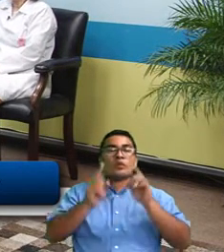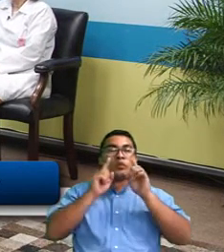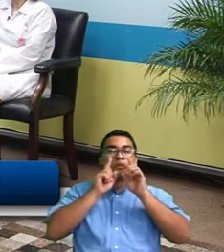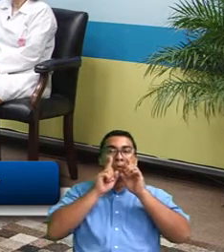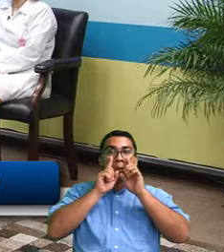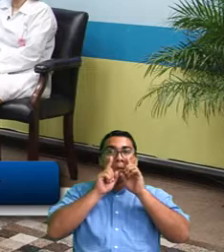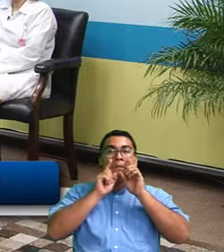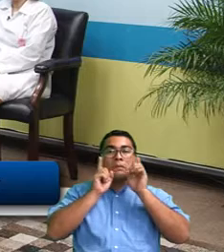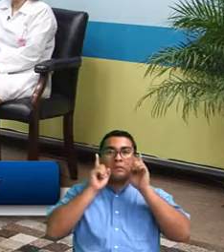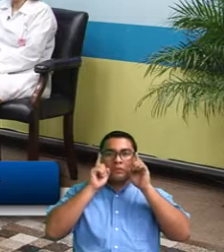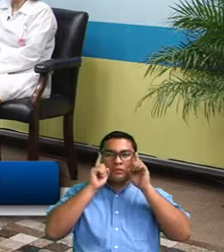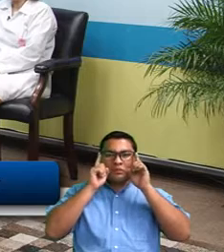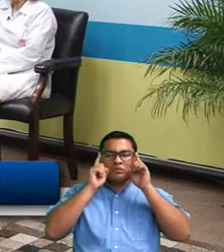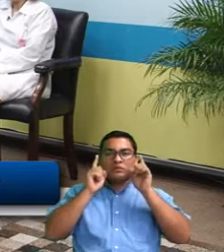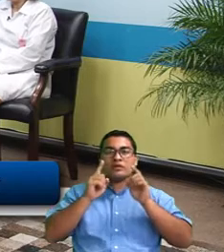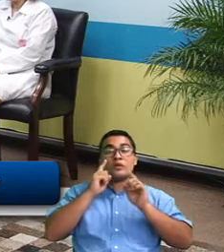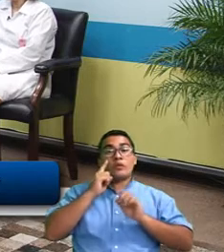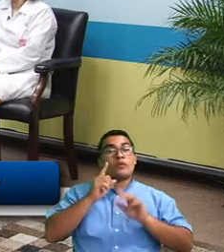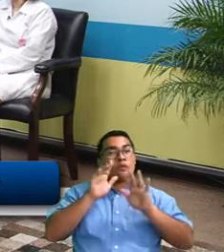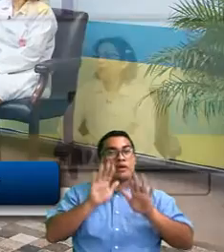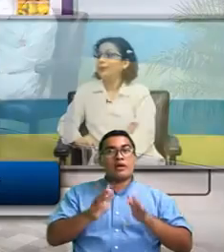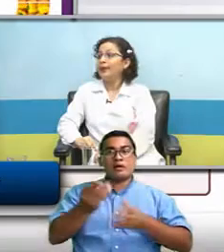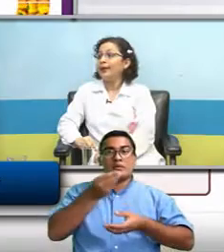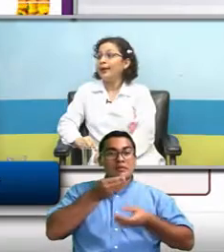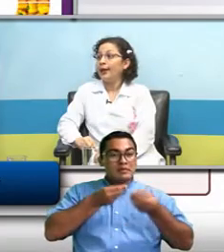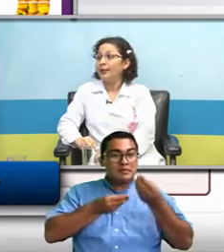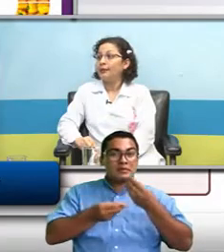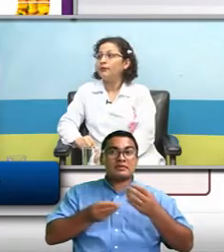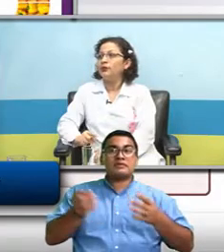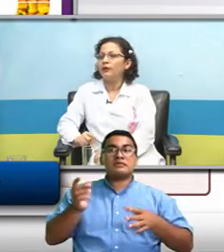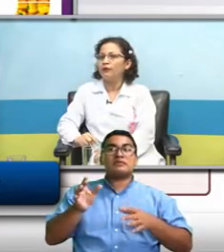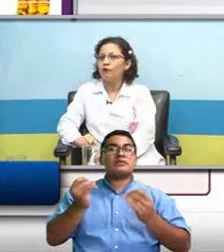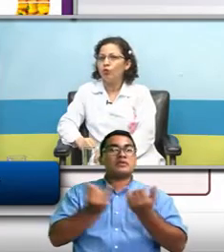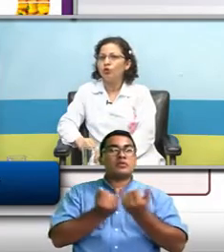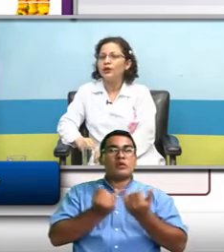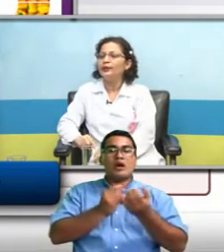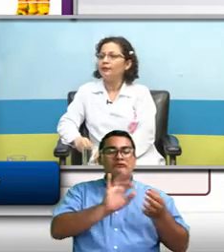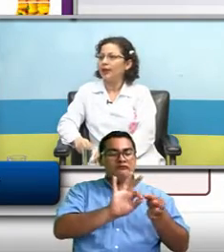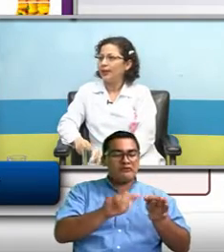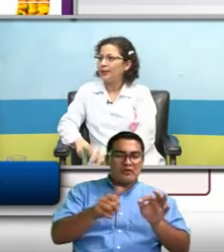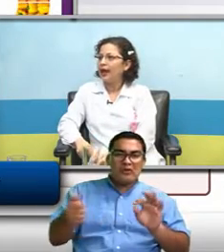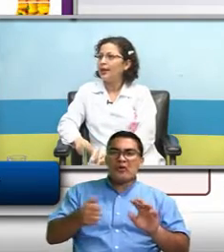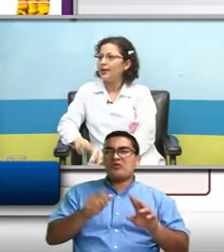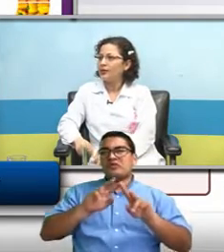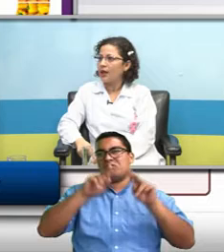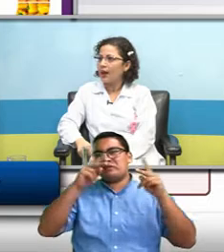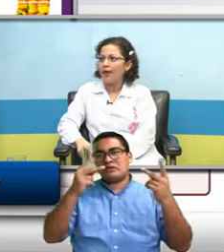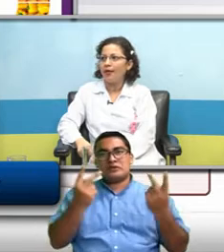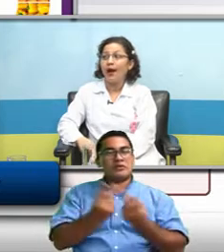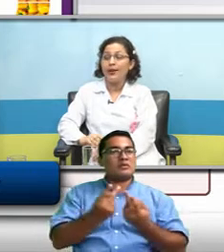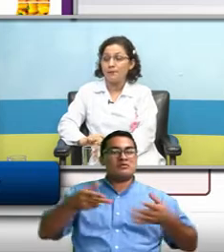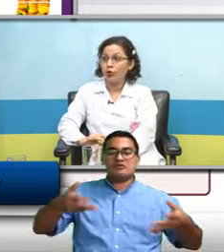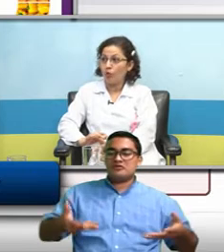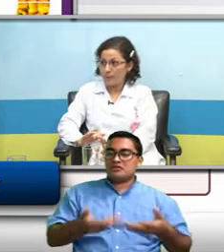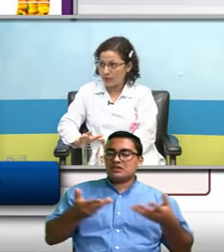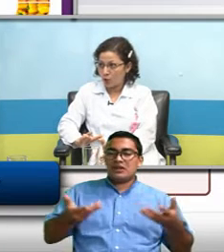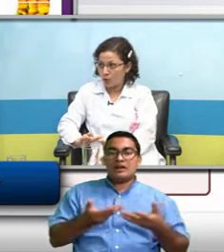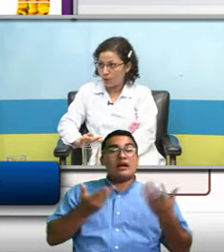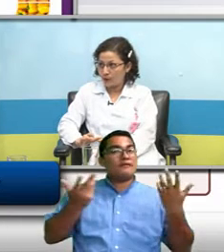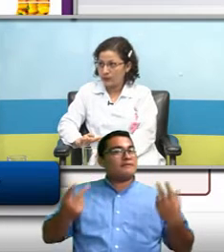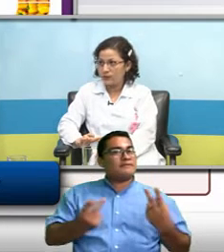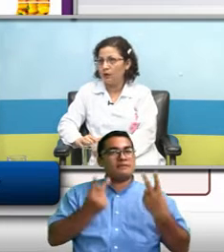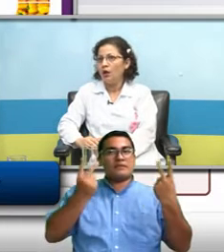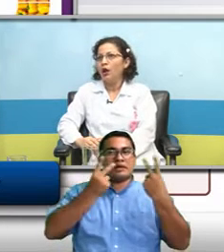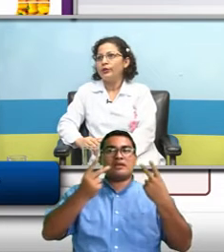alimentación. Principalmente lo que recomendamos es que tienen que aumentar la ingesta, ¿verdad?, de frutas, de vegetales, ensaladas, alimentos vivos,